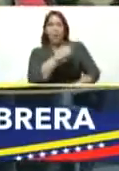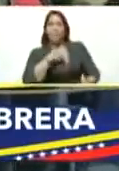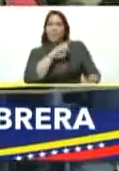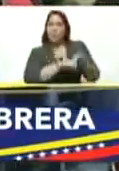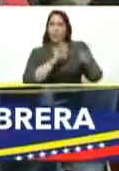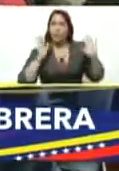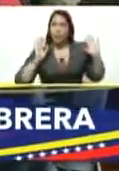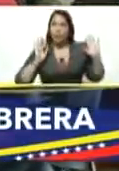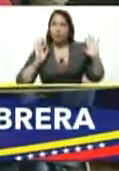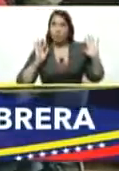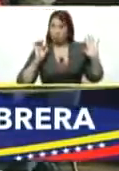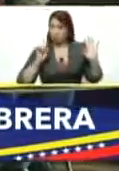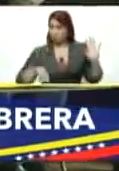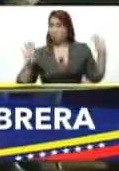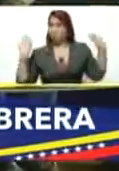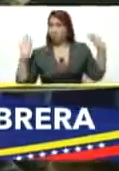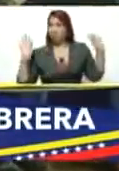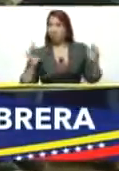verdad